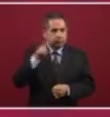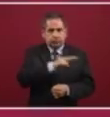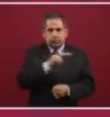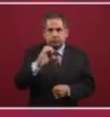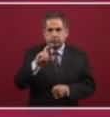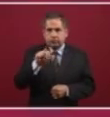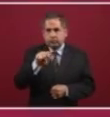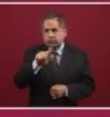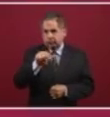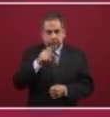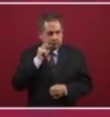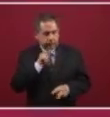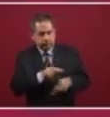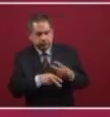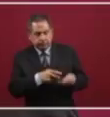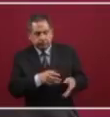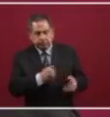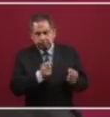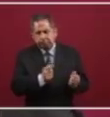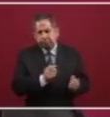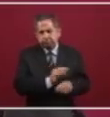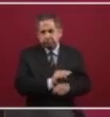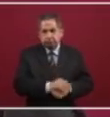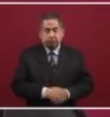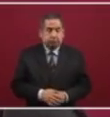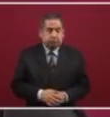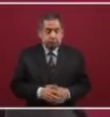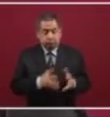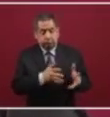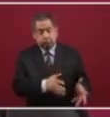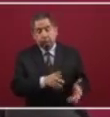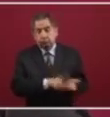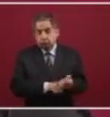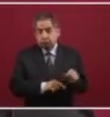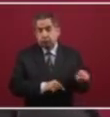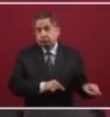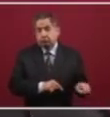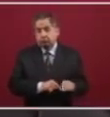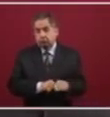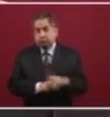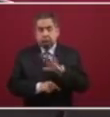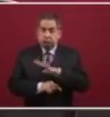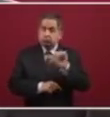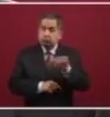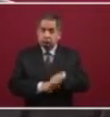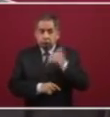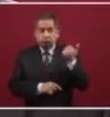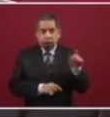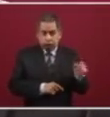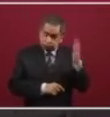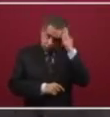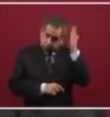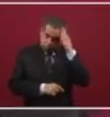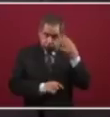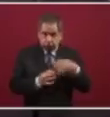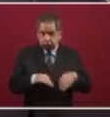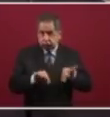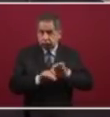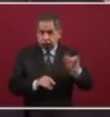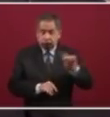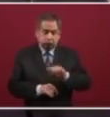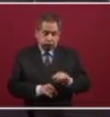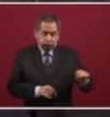Además, ahí están sepultados otros dirigentes